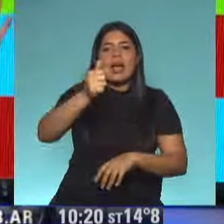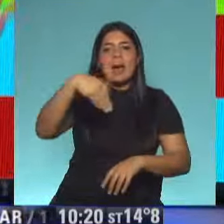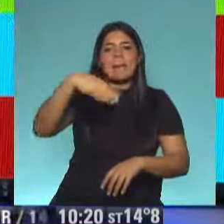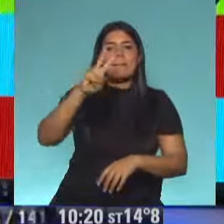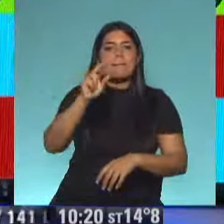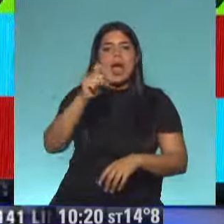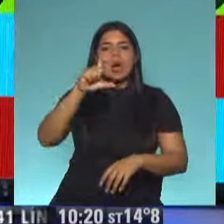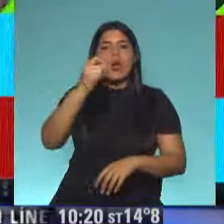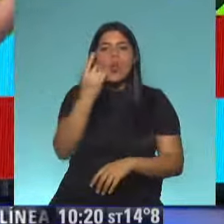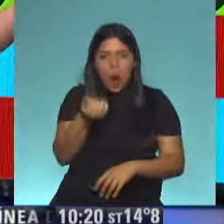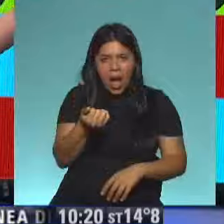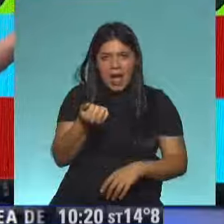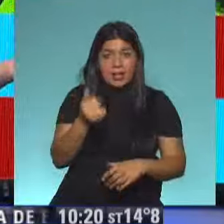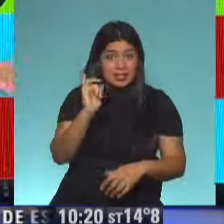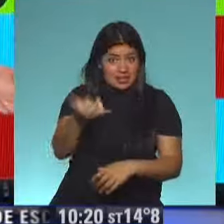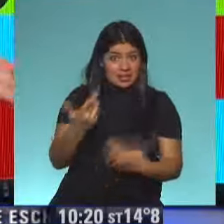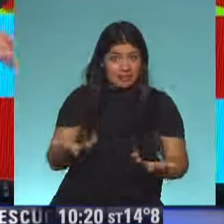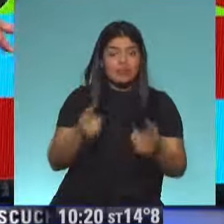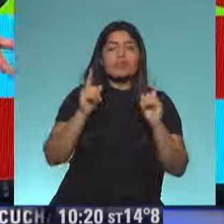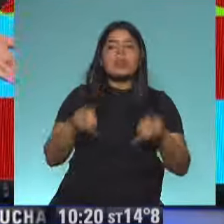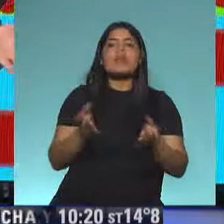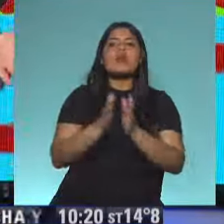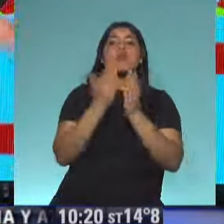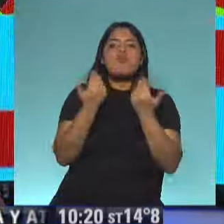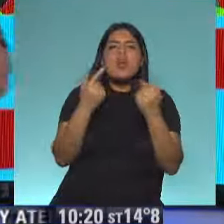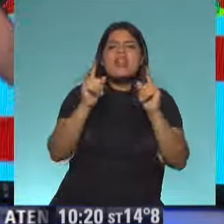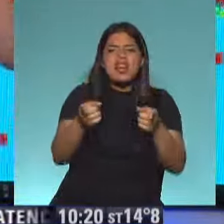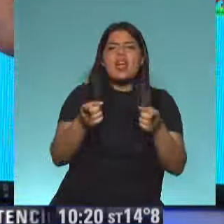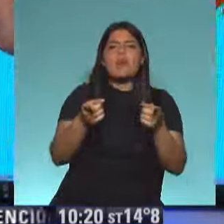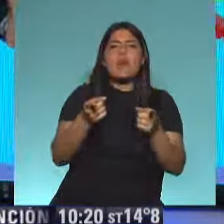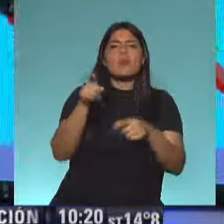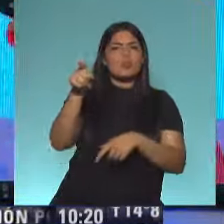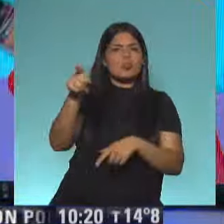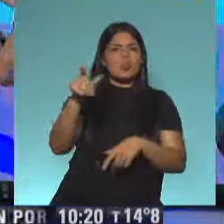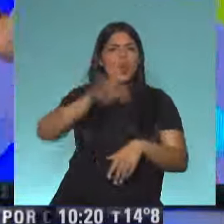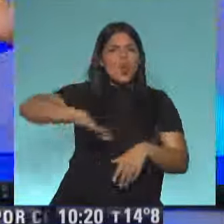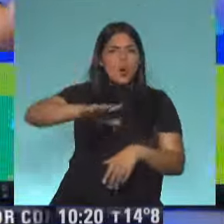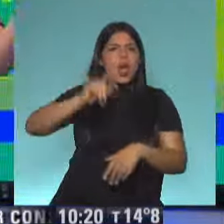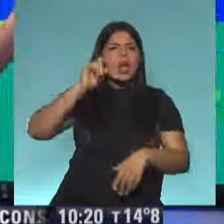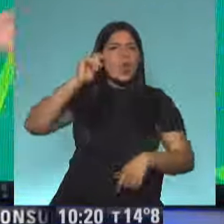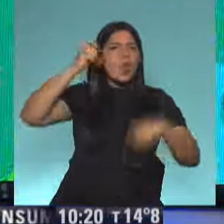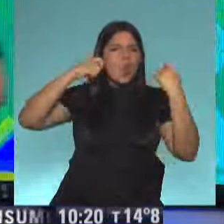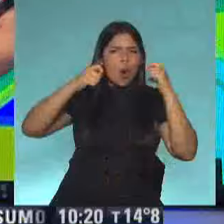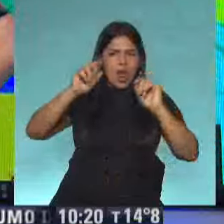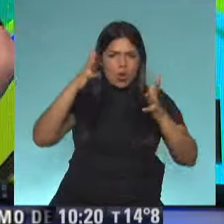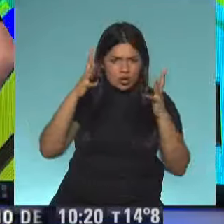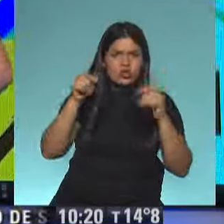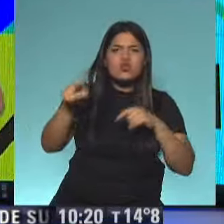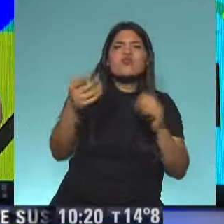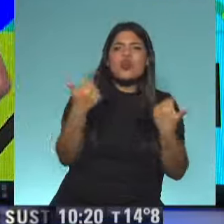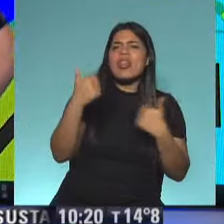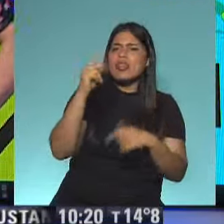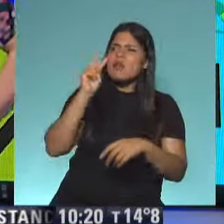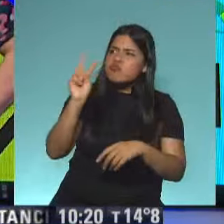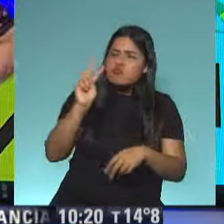en Instagram. Y también pueden visitar el museo que está en Gualeguaychú, donde se exhiben algunos de estos trajes hermosos. Así ahí que está Emi con estas plumas. Esas. Ay, va a